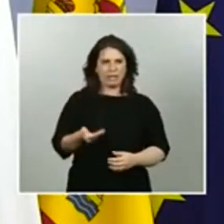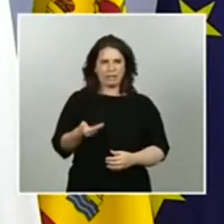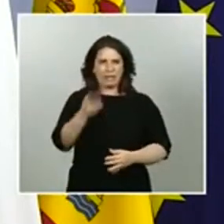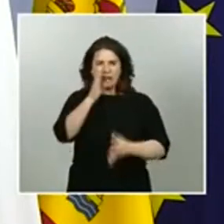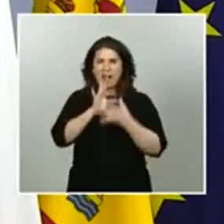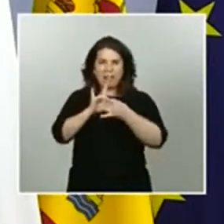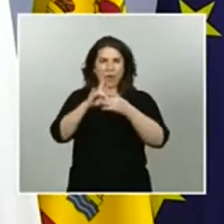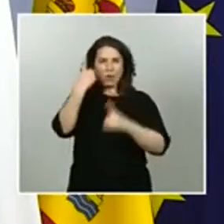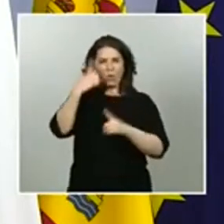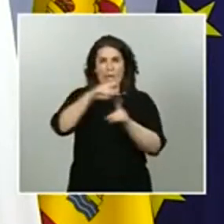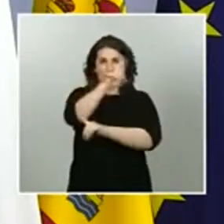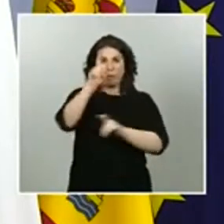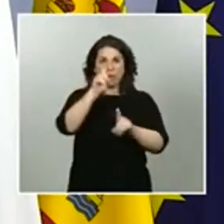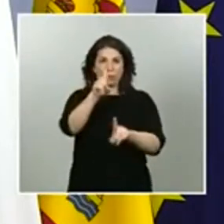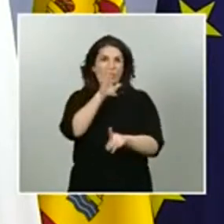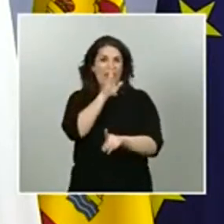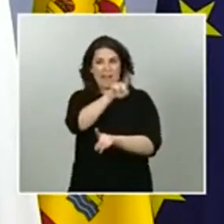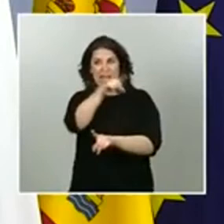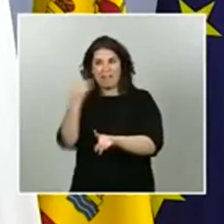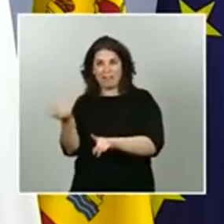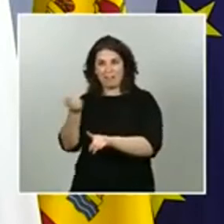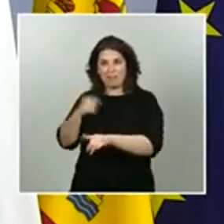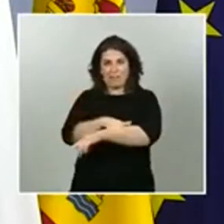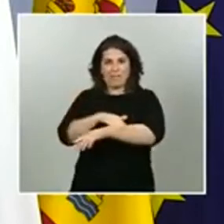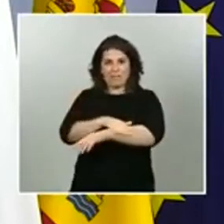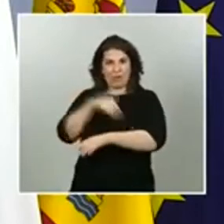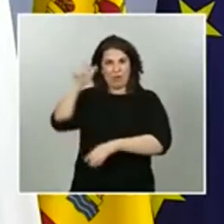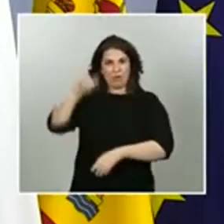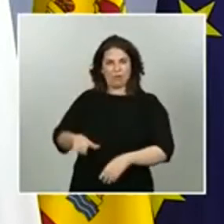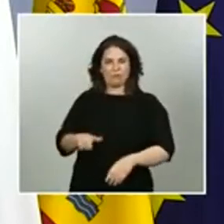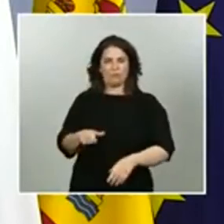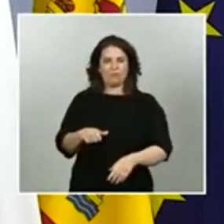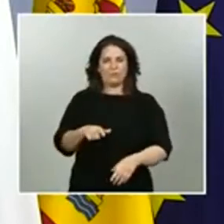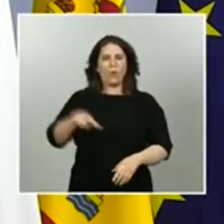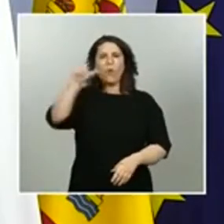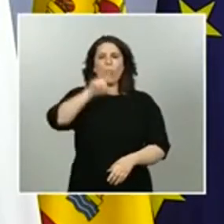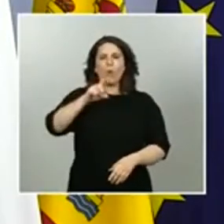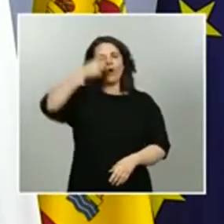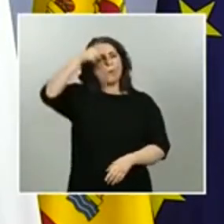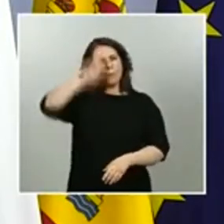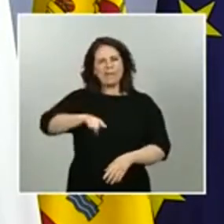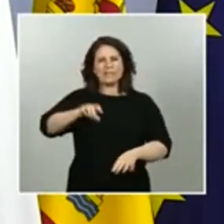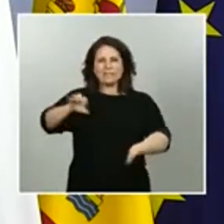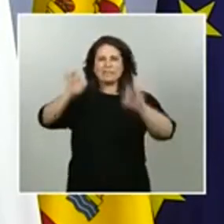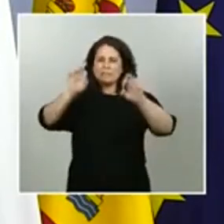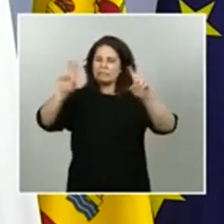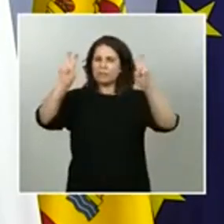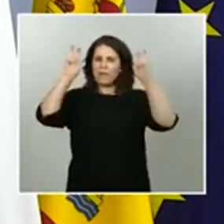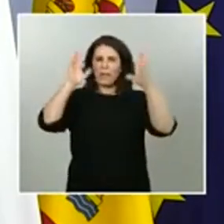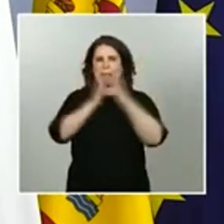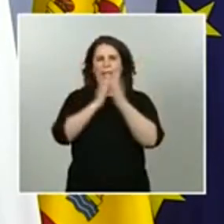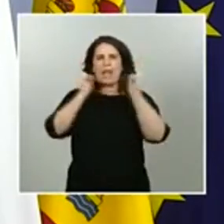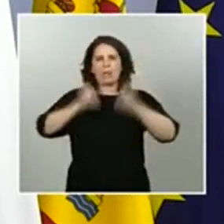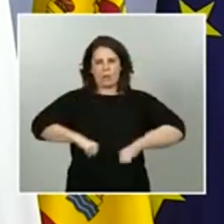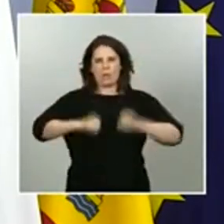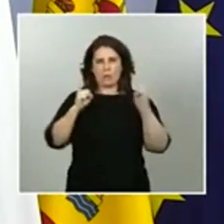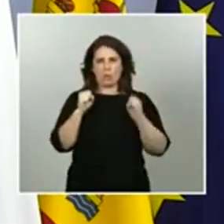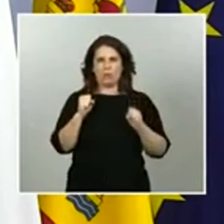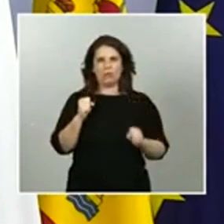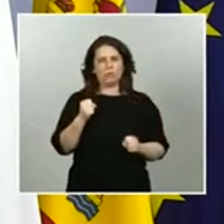primer ministro Conte, julio es el mes del acuerdo. Tiene que ser el mes del acuerdo. Estamos todos obligados a que julio sea el mes del